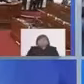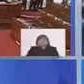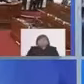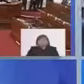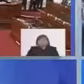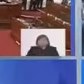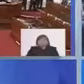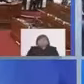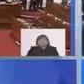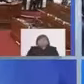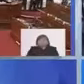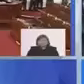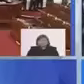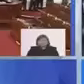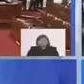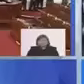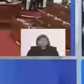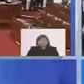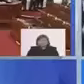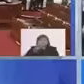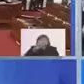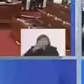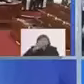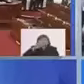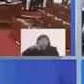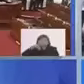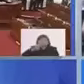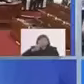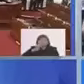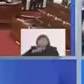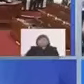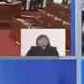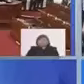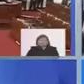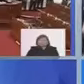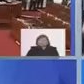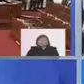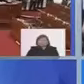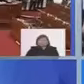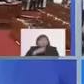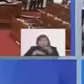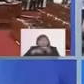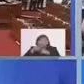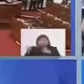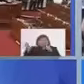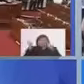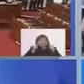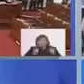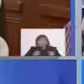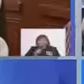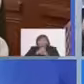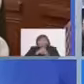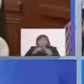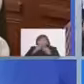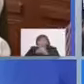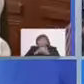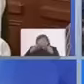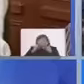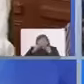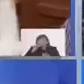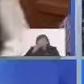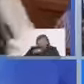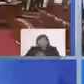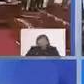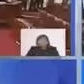¿no? Es casi lamentablemente. Se han hecho obras, inversiones. Ojalá que no haya cortes tan pronunciados ni tan potentes. Hoy hubo 10 cortes,